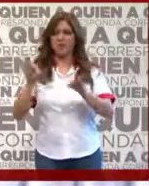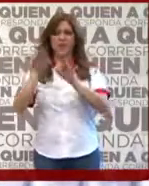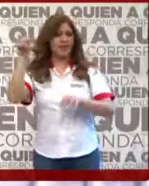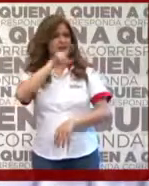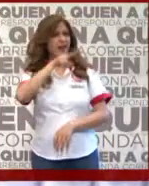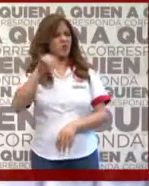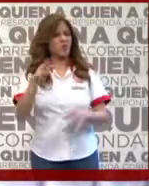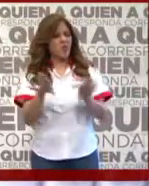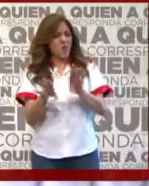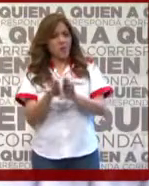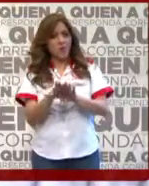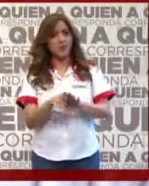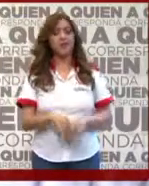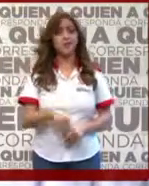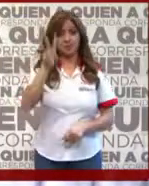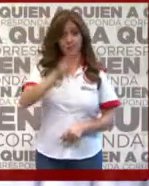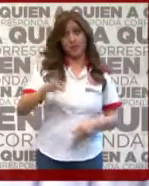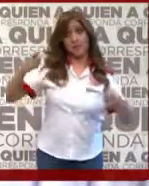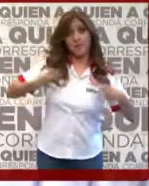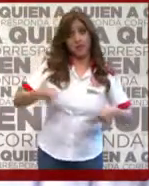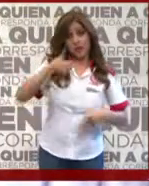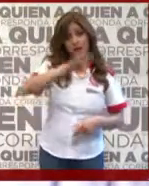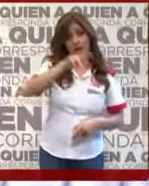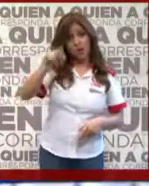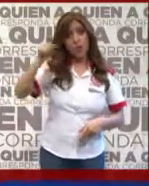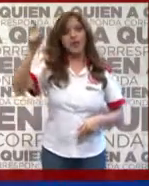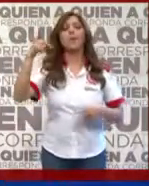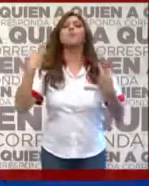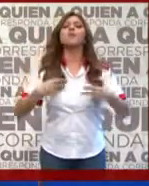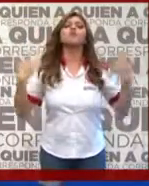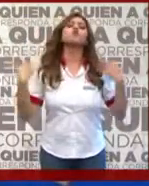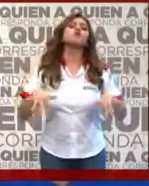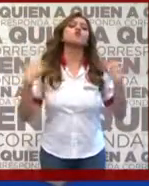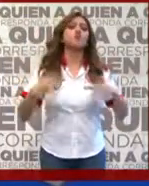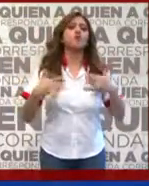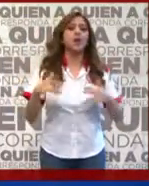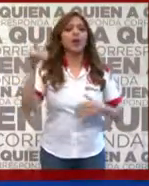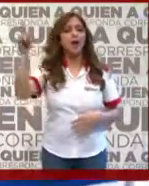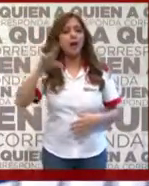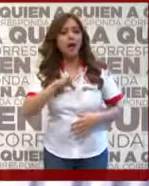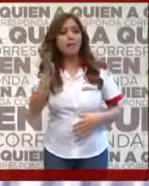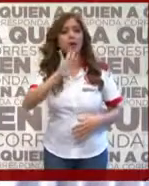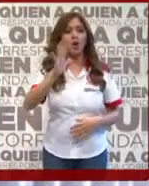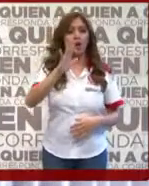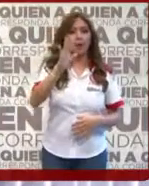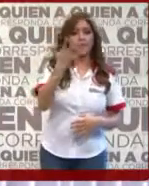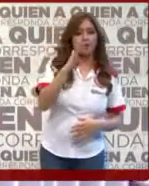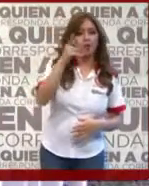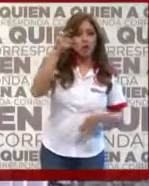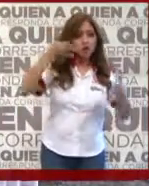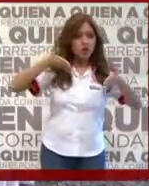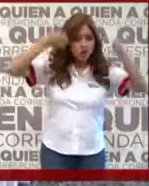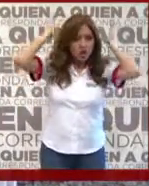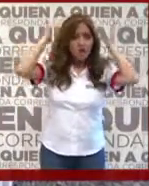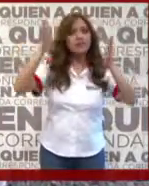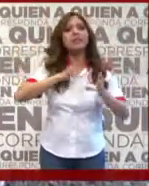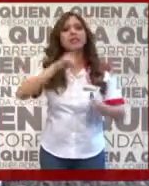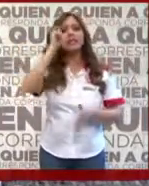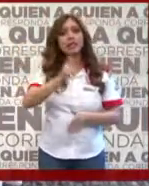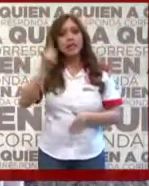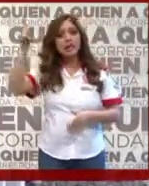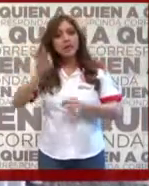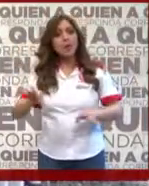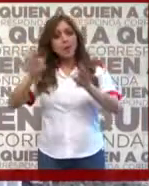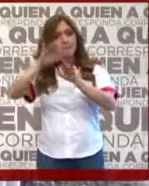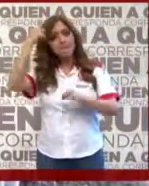juro que la gente de Cancún es una excelente gente. Allá tenemos varios chefs que digo que nacieron para hacer sushi.